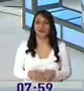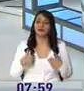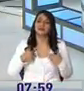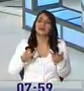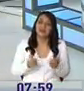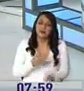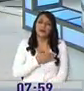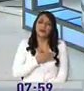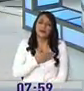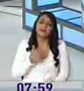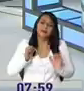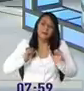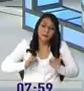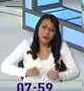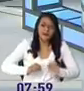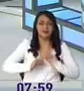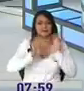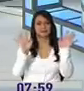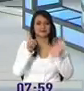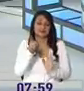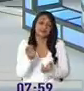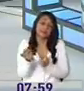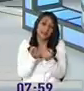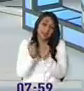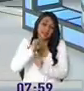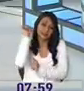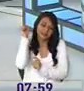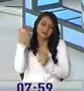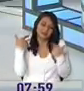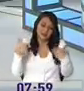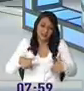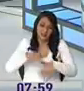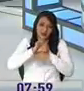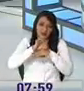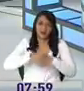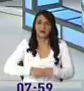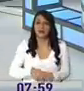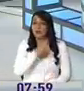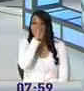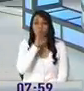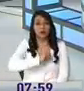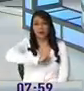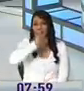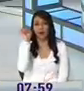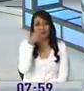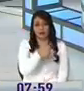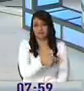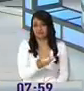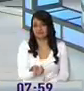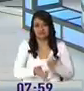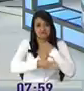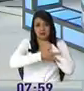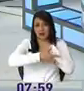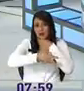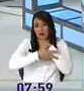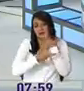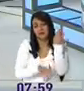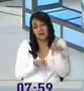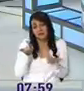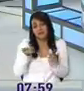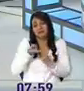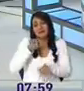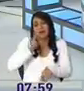nos van a entregar nuestra selección una alegría a todo nuestro país nunca hemos ganado en Paraguay Así que hoy siempre es la primera vez no